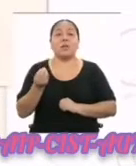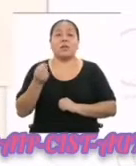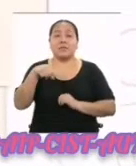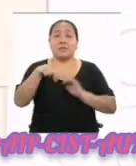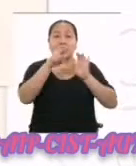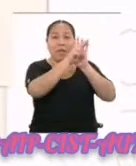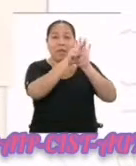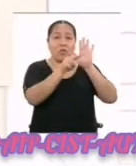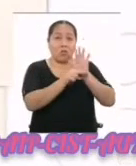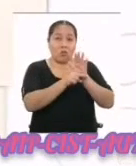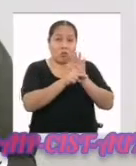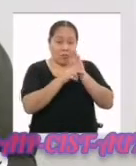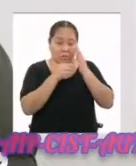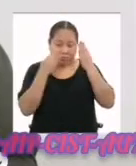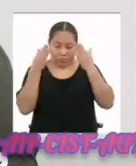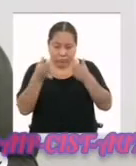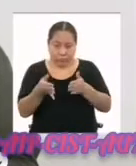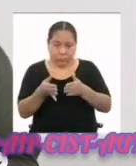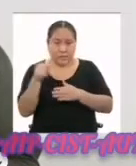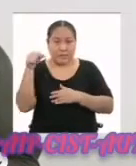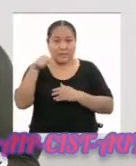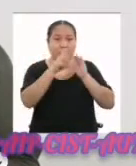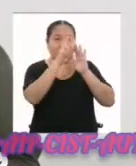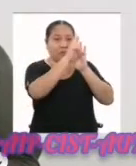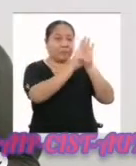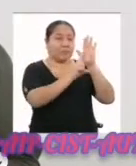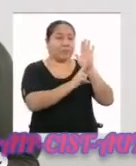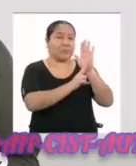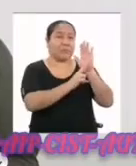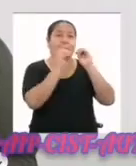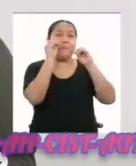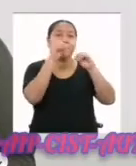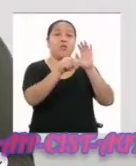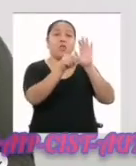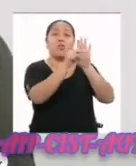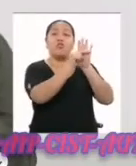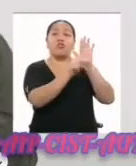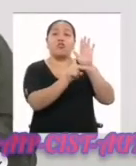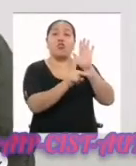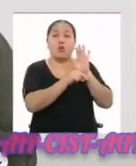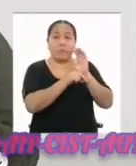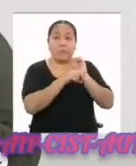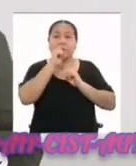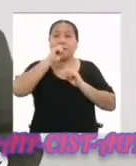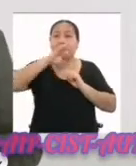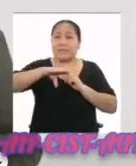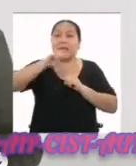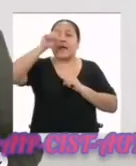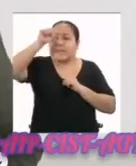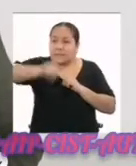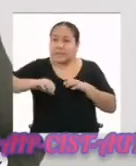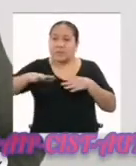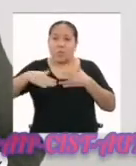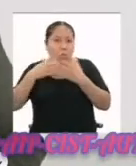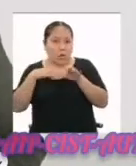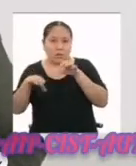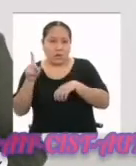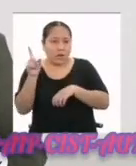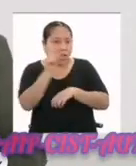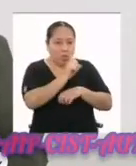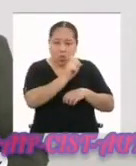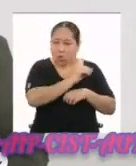norma en sí misma. Nuestro reglamento dicta normas que nos dicen qué está permitido y qué